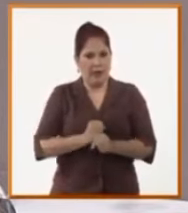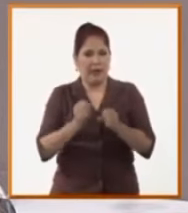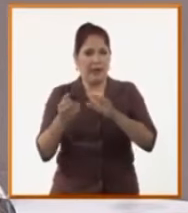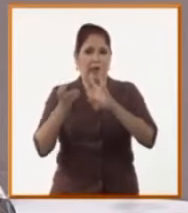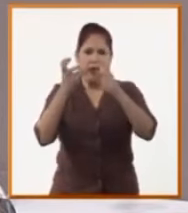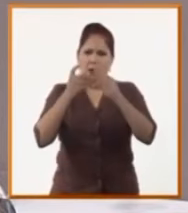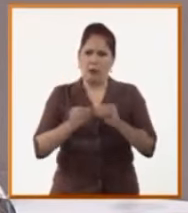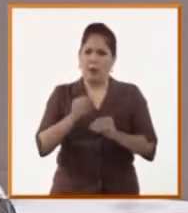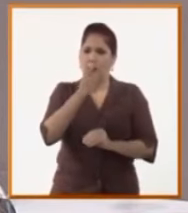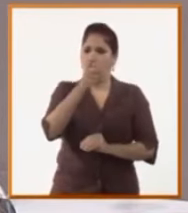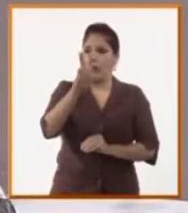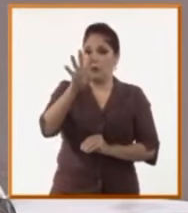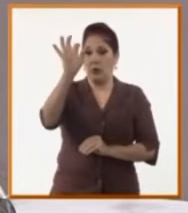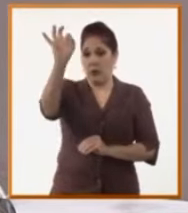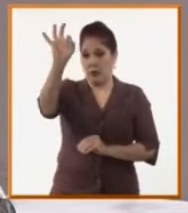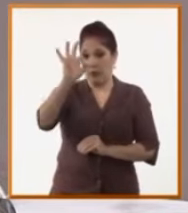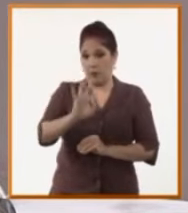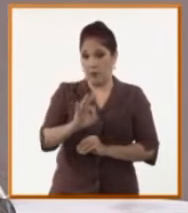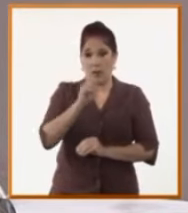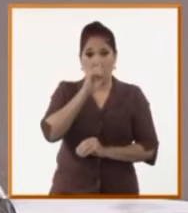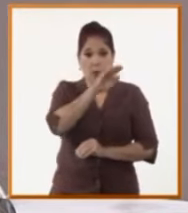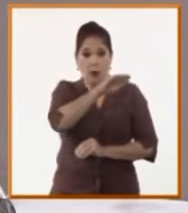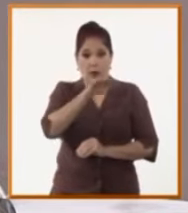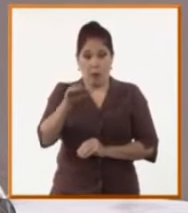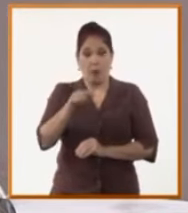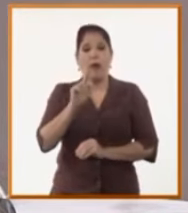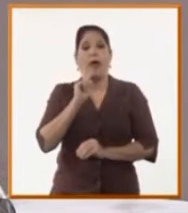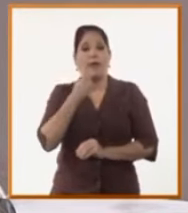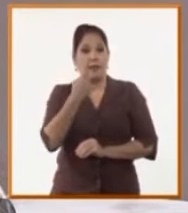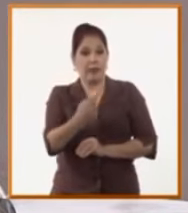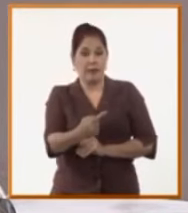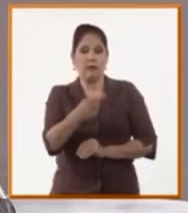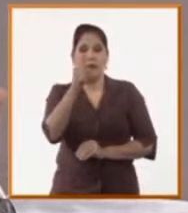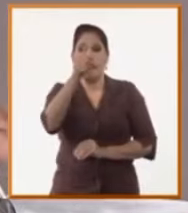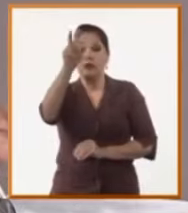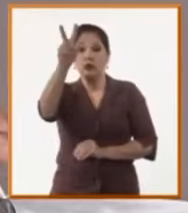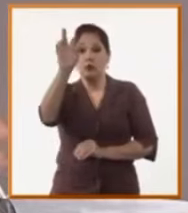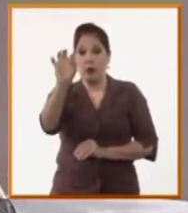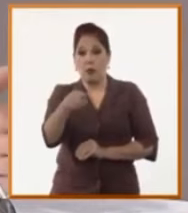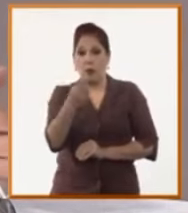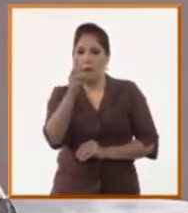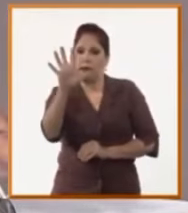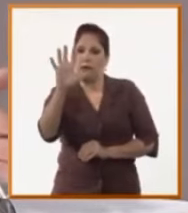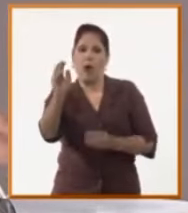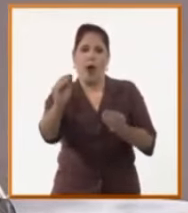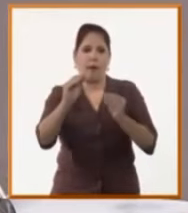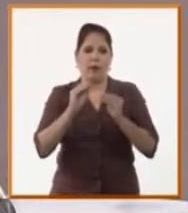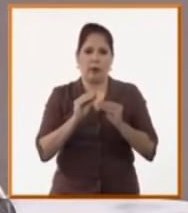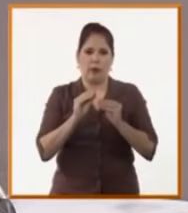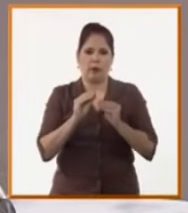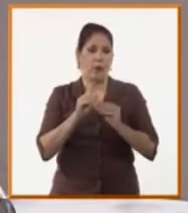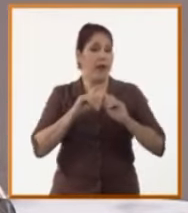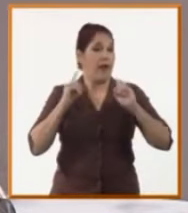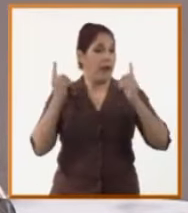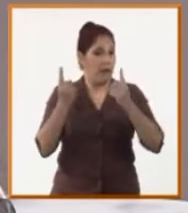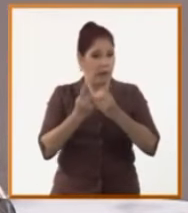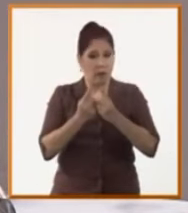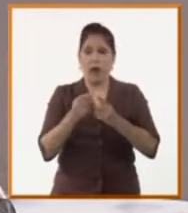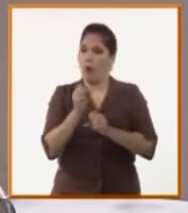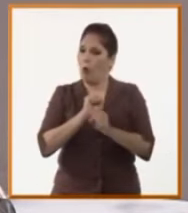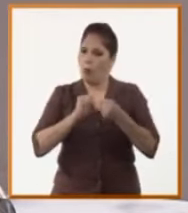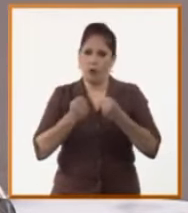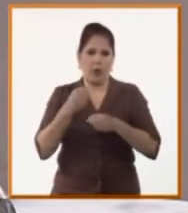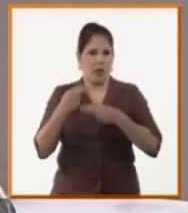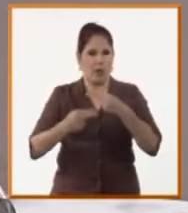el 14 por como está establecido en la ley anual del presupuesto y aportando el 12,5 o sea es una generalidad para todos los los actores